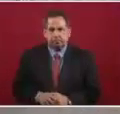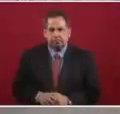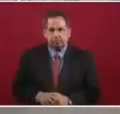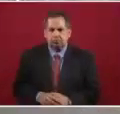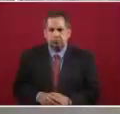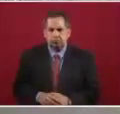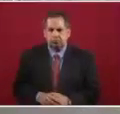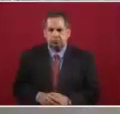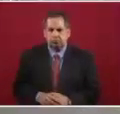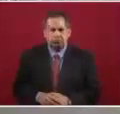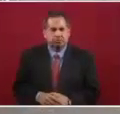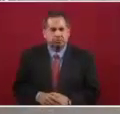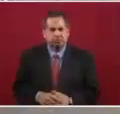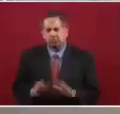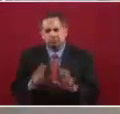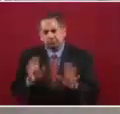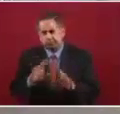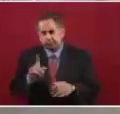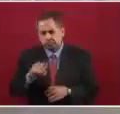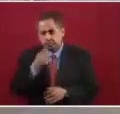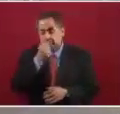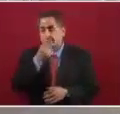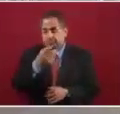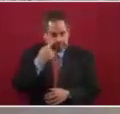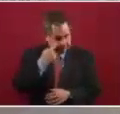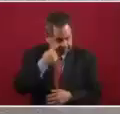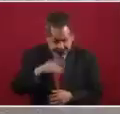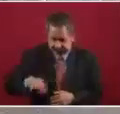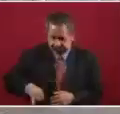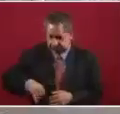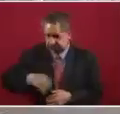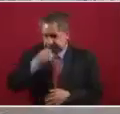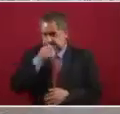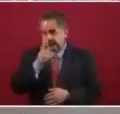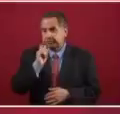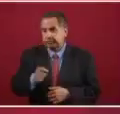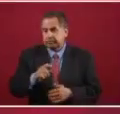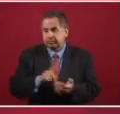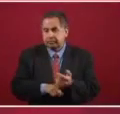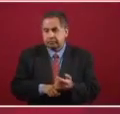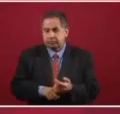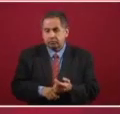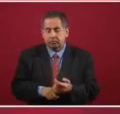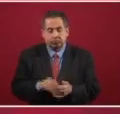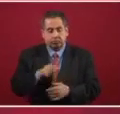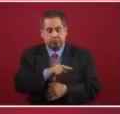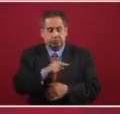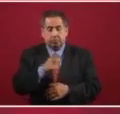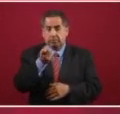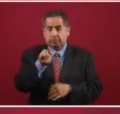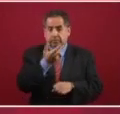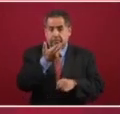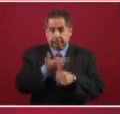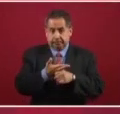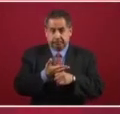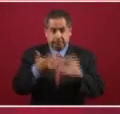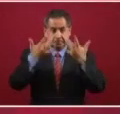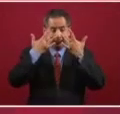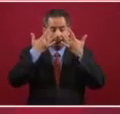No. Es que es interesante. O sea, renuncia un secretario